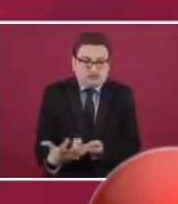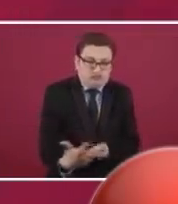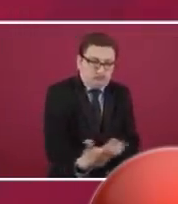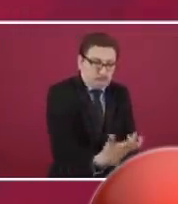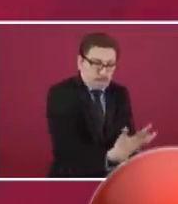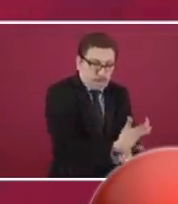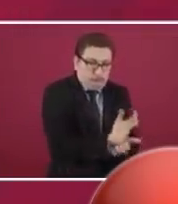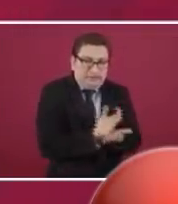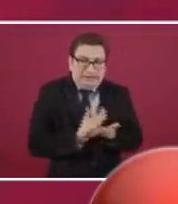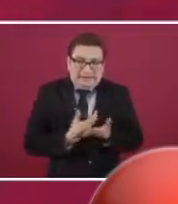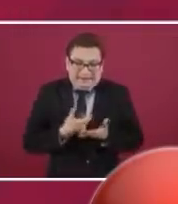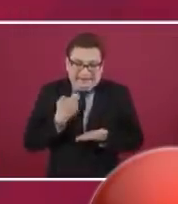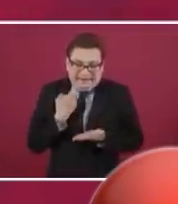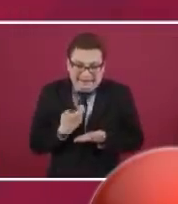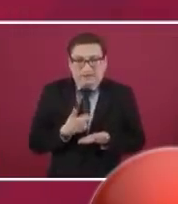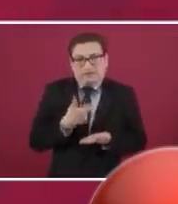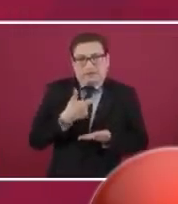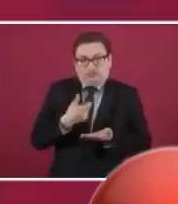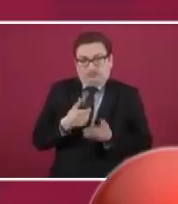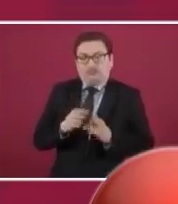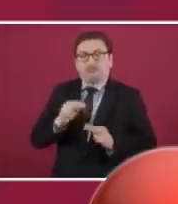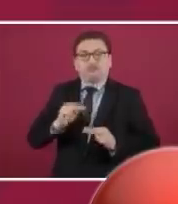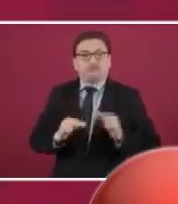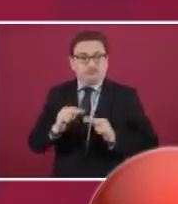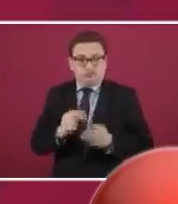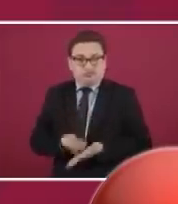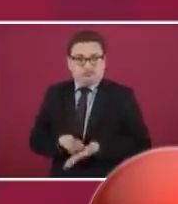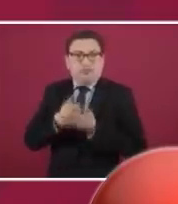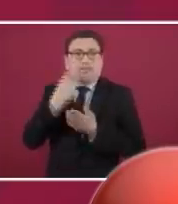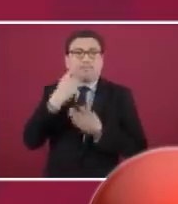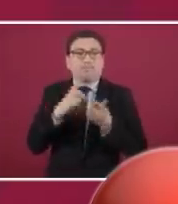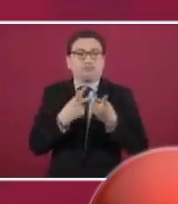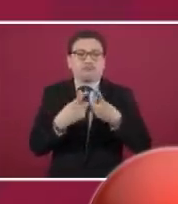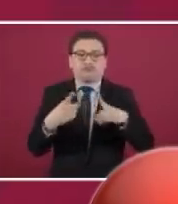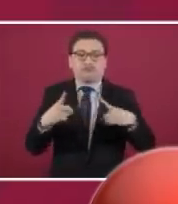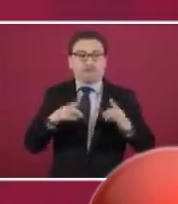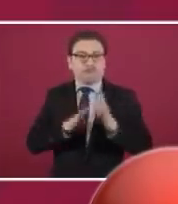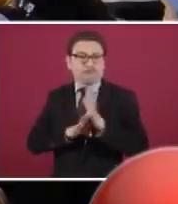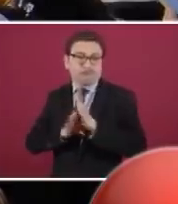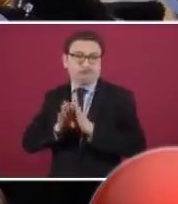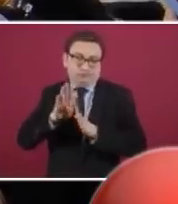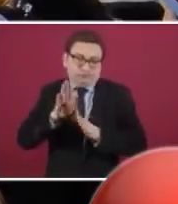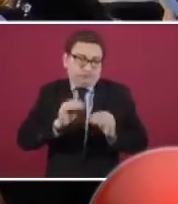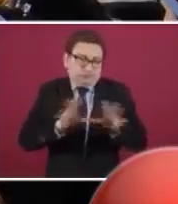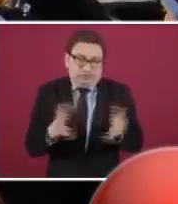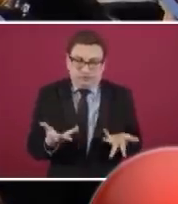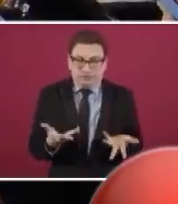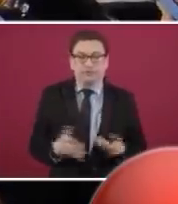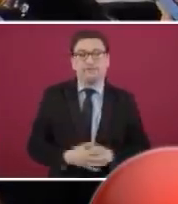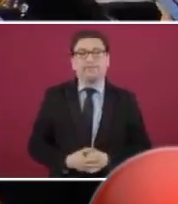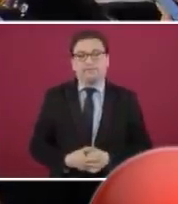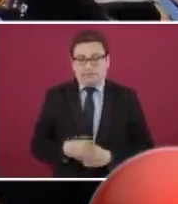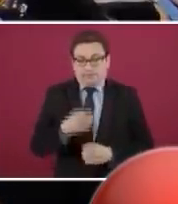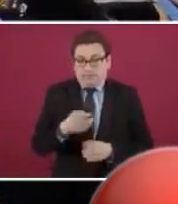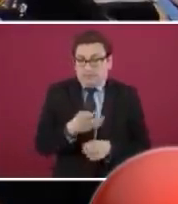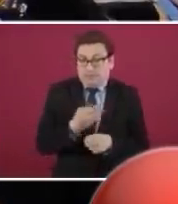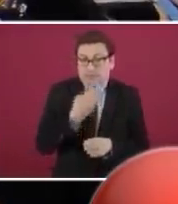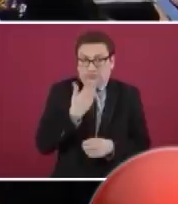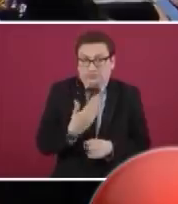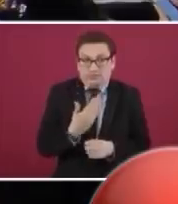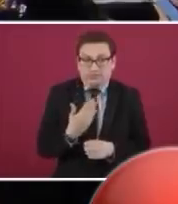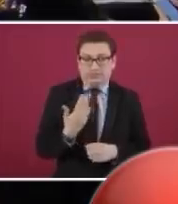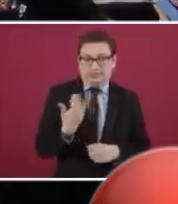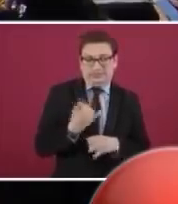para que haya crecimiento. Entonces estamos bien, pero el último dato